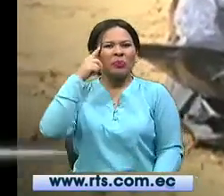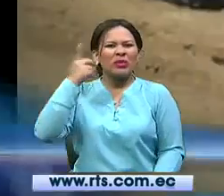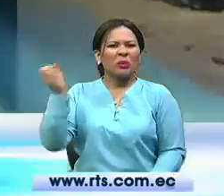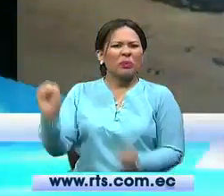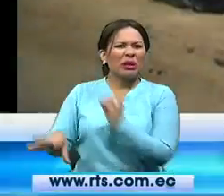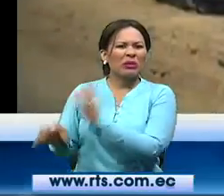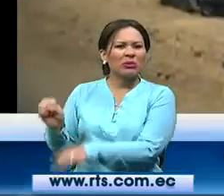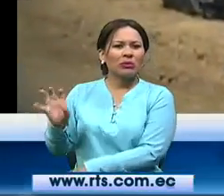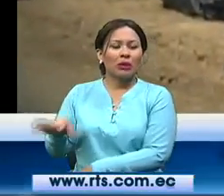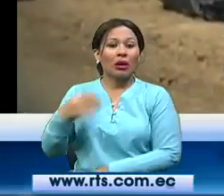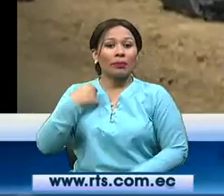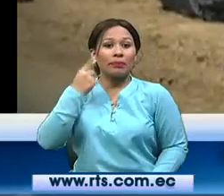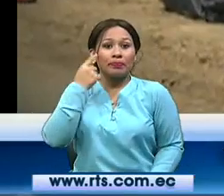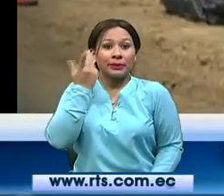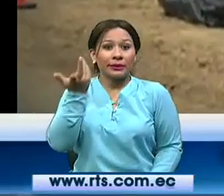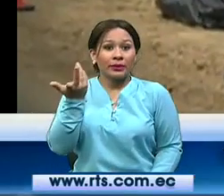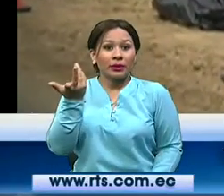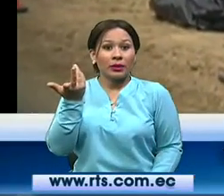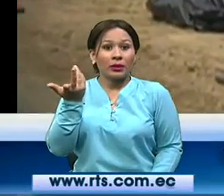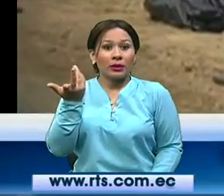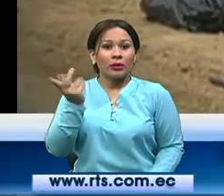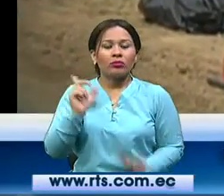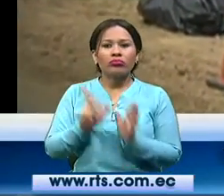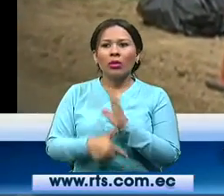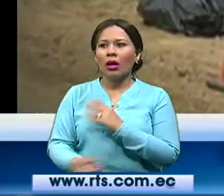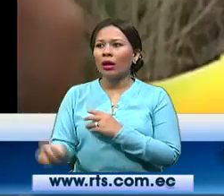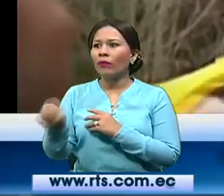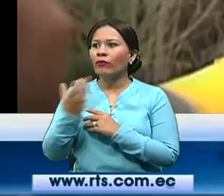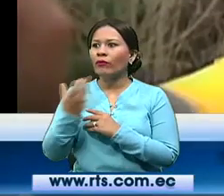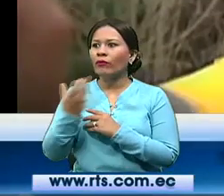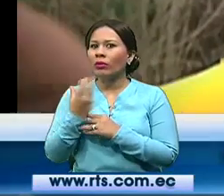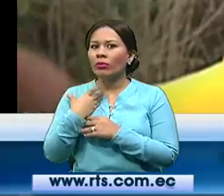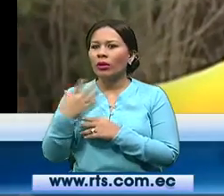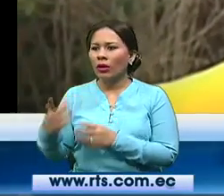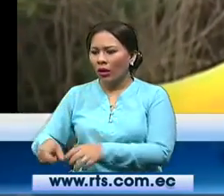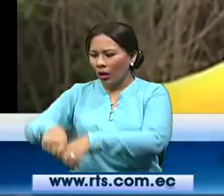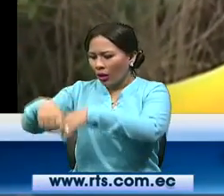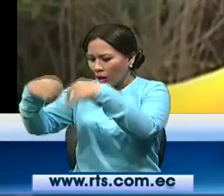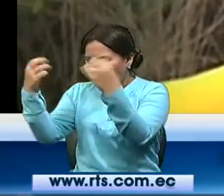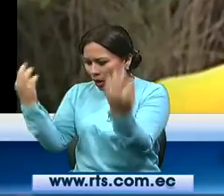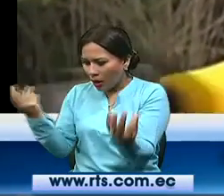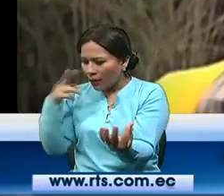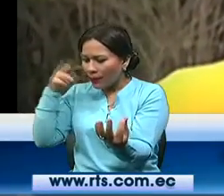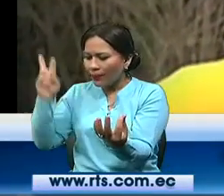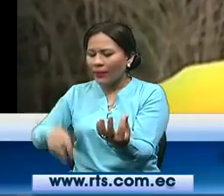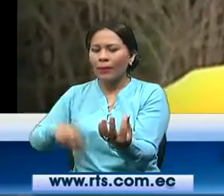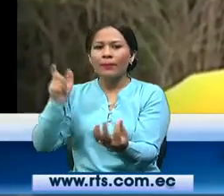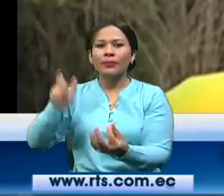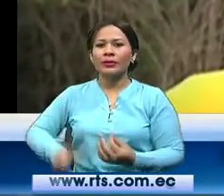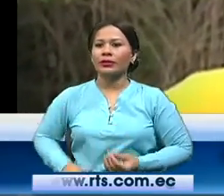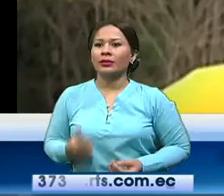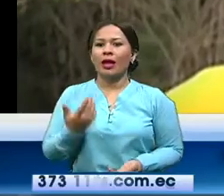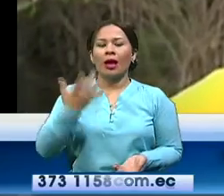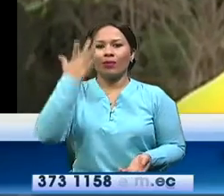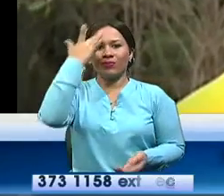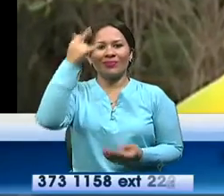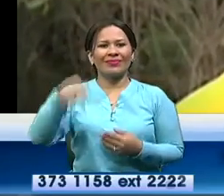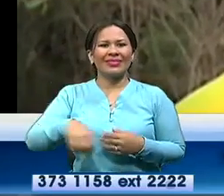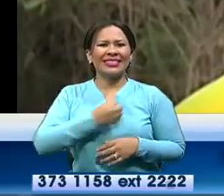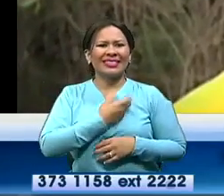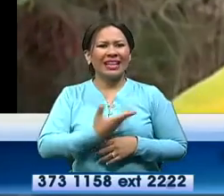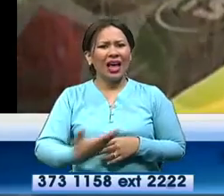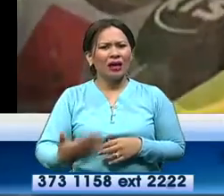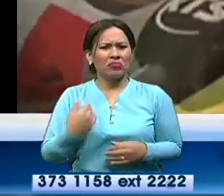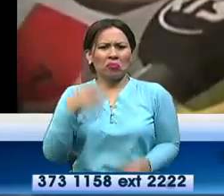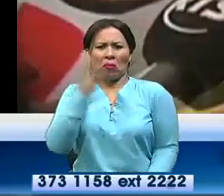y nosotros nos regresamos porque ya la basura era muy alta. ¿Cómo se dieron cuenta que era una persona la que estaba dentro? Porque estaba sucio de sangre, pues, y es raro por aquí que